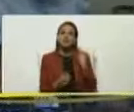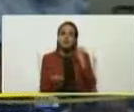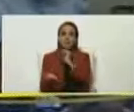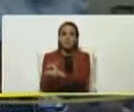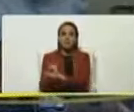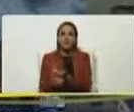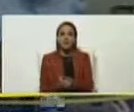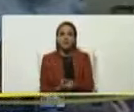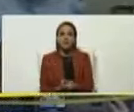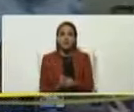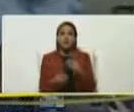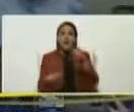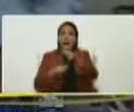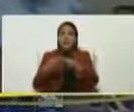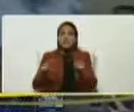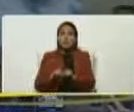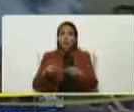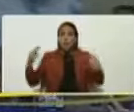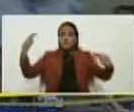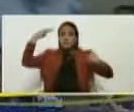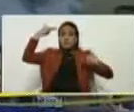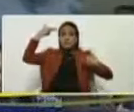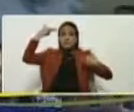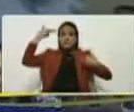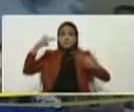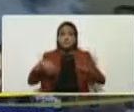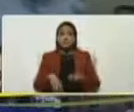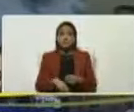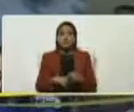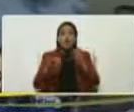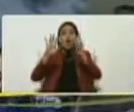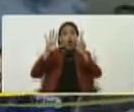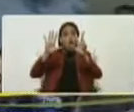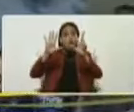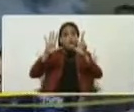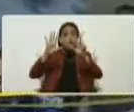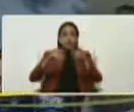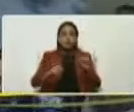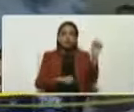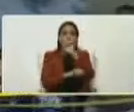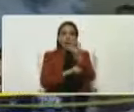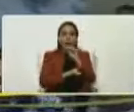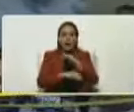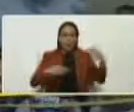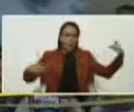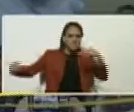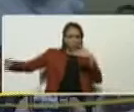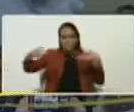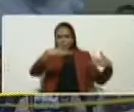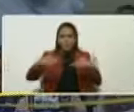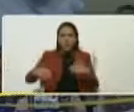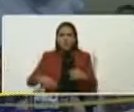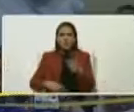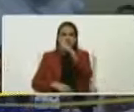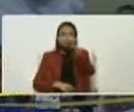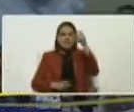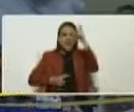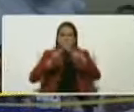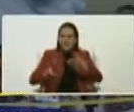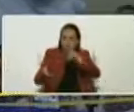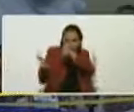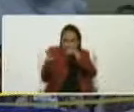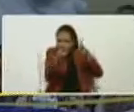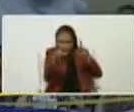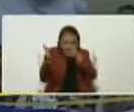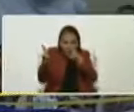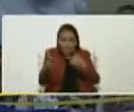Fue un asalto que nos hicieron. 8 camionetas. Se bajaron como 100 personas con fusiles, como que nosotros fuéramos Bin